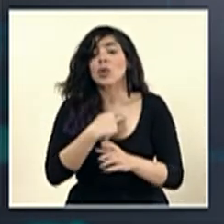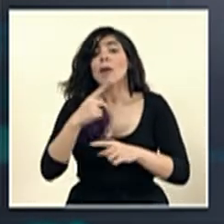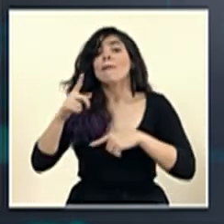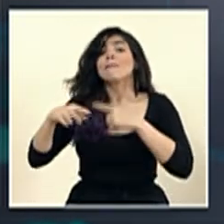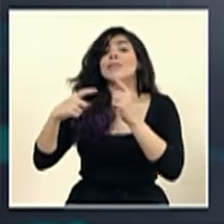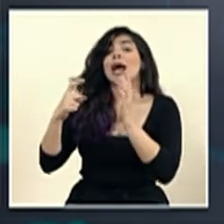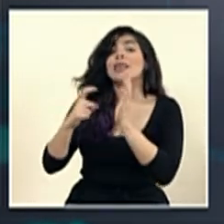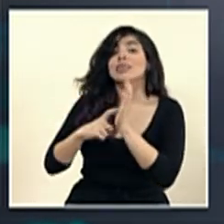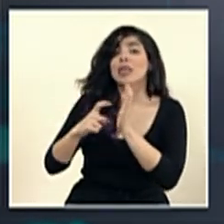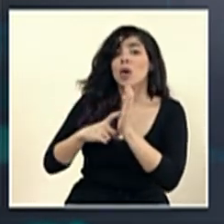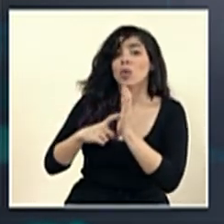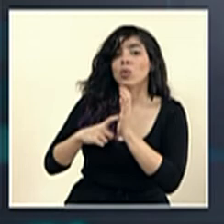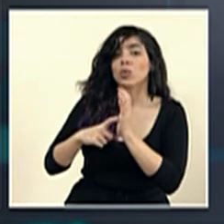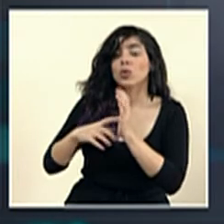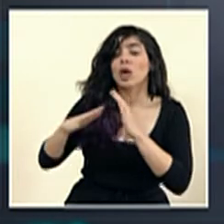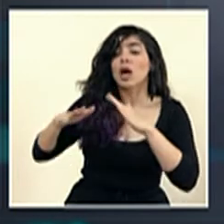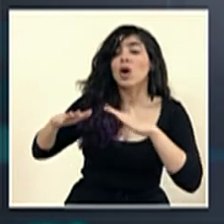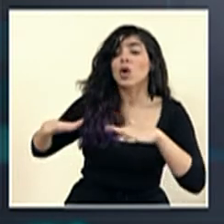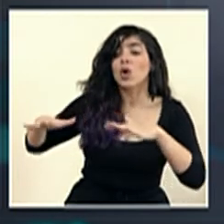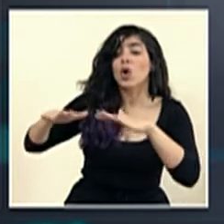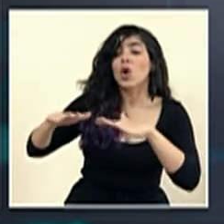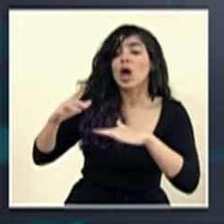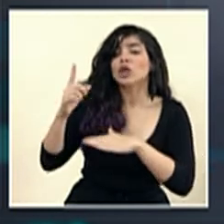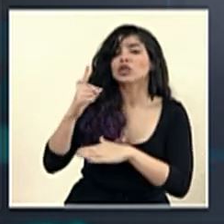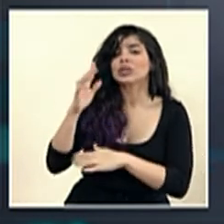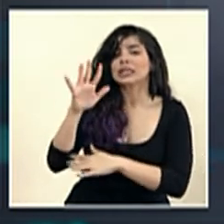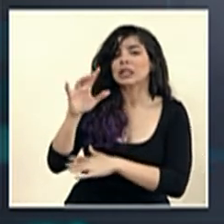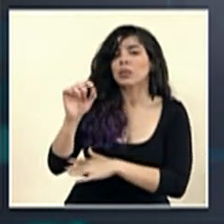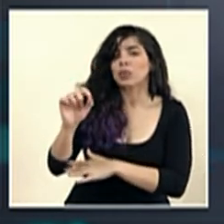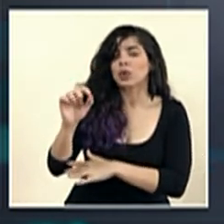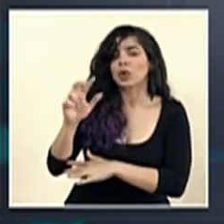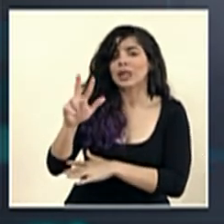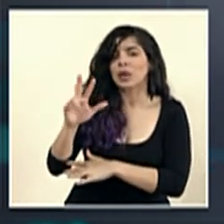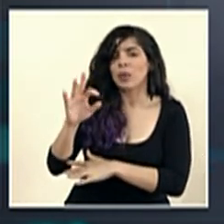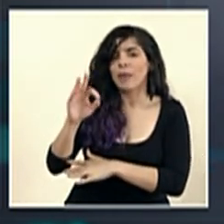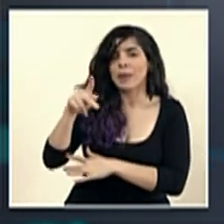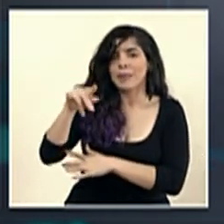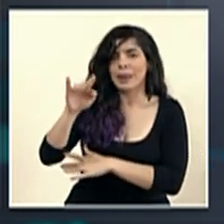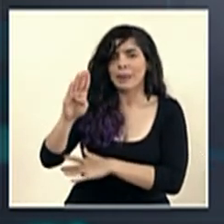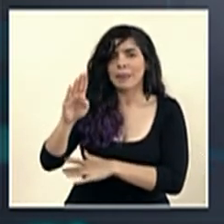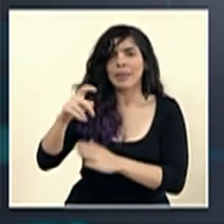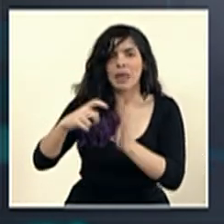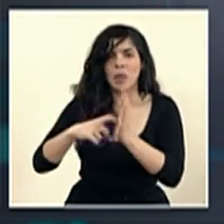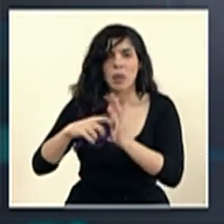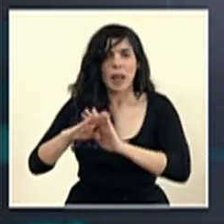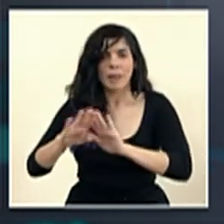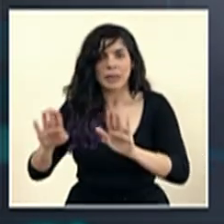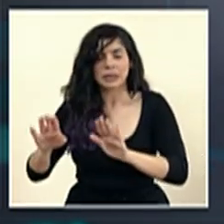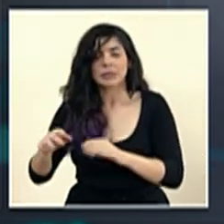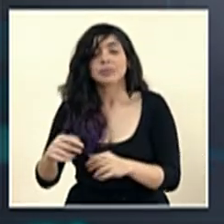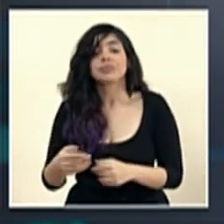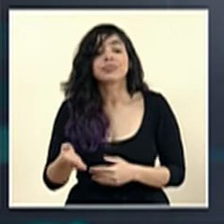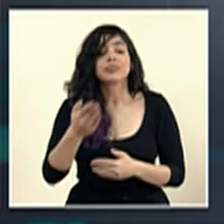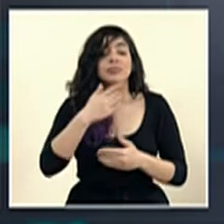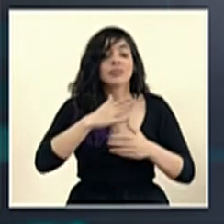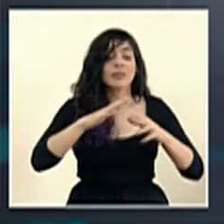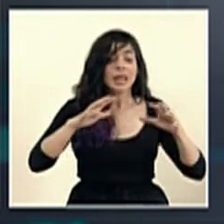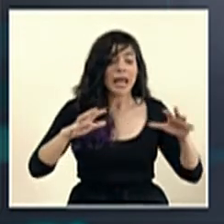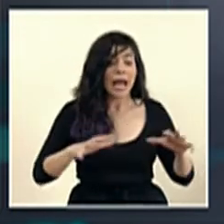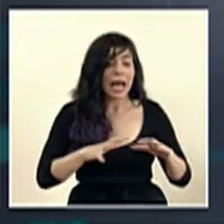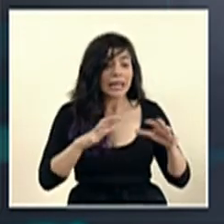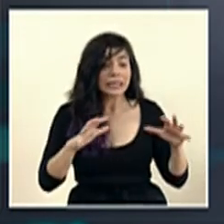en el mercado local únicamente en 5.39 del PIB. La acción sobre la